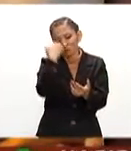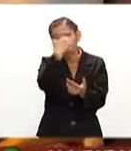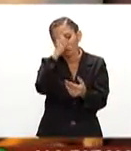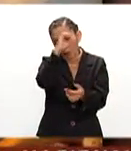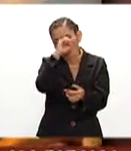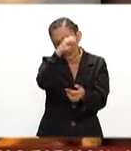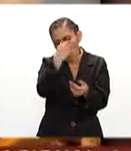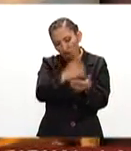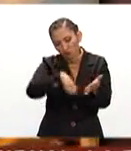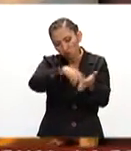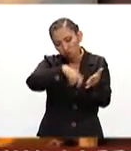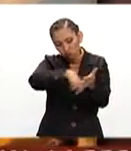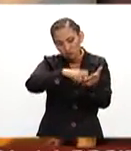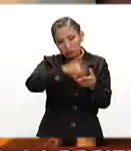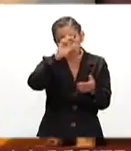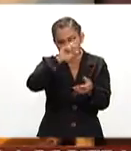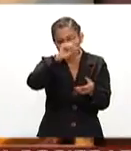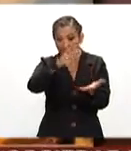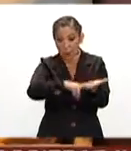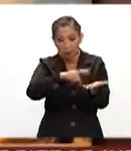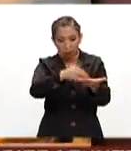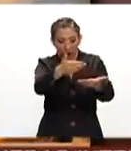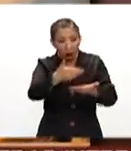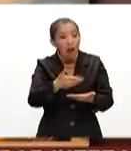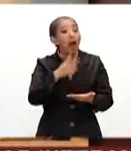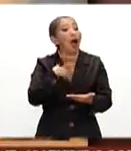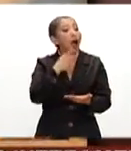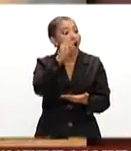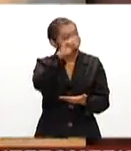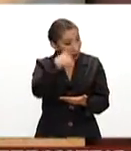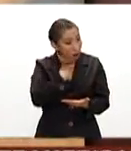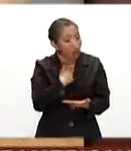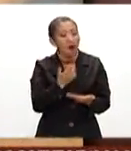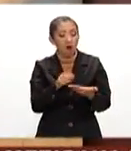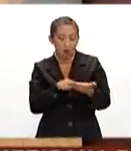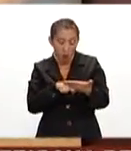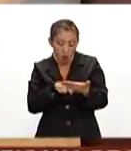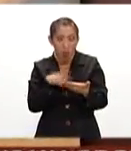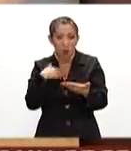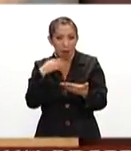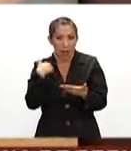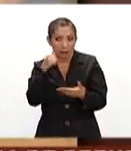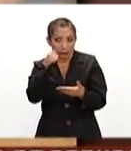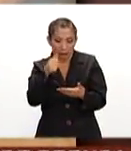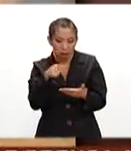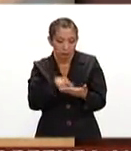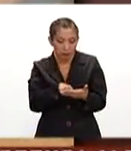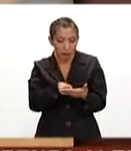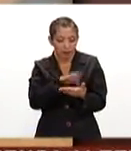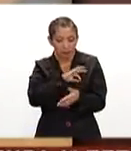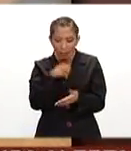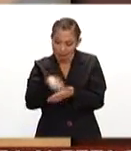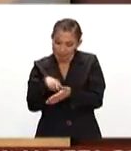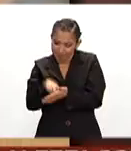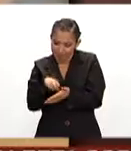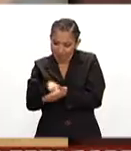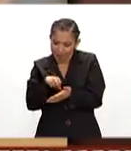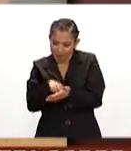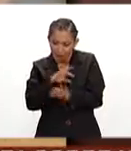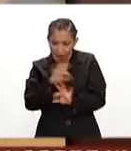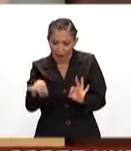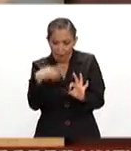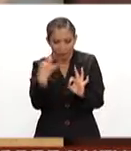verdad, te hacen recomendaciones que son muy valiosas también para que tú las tomes en cuenta. Y ya una vez que